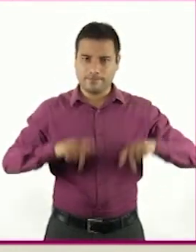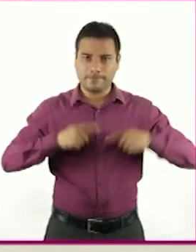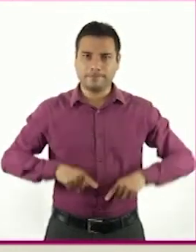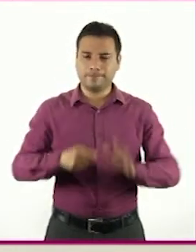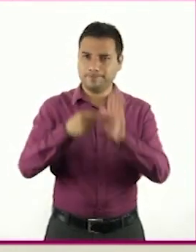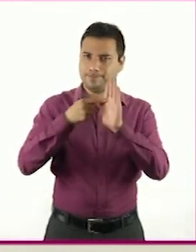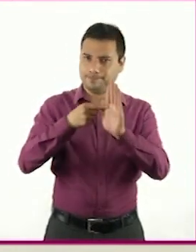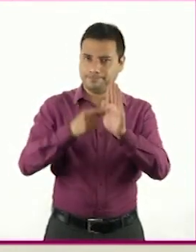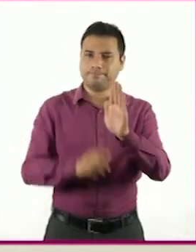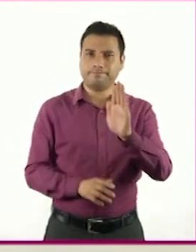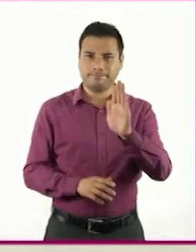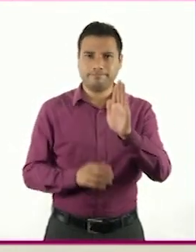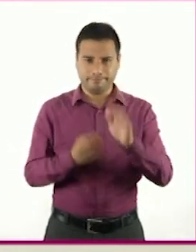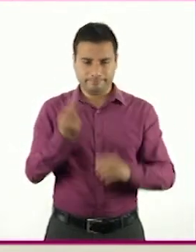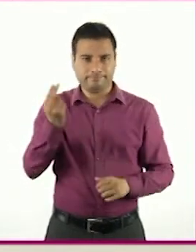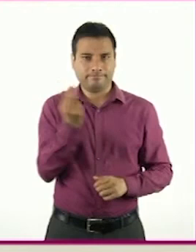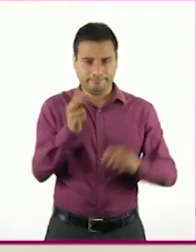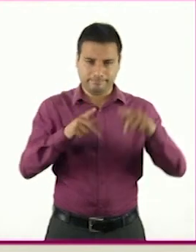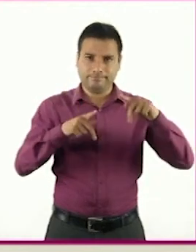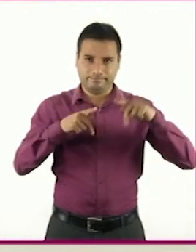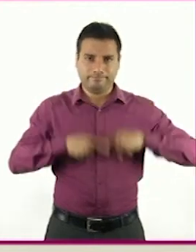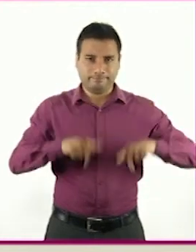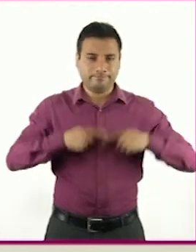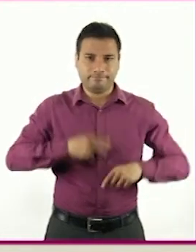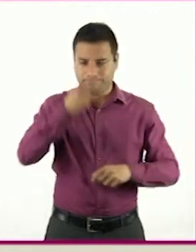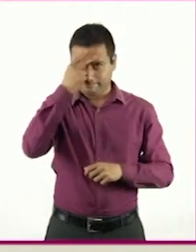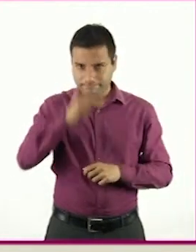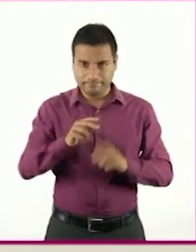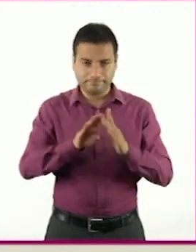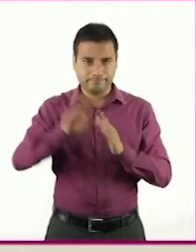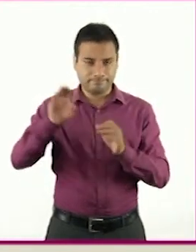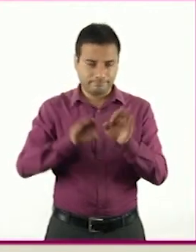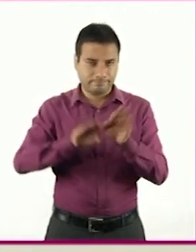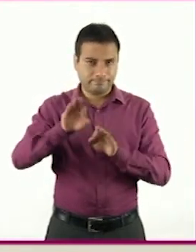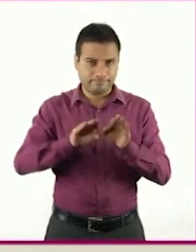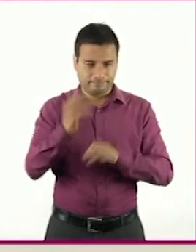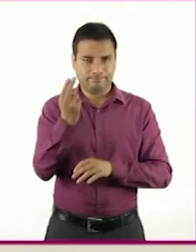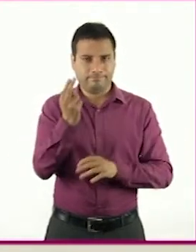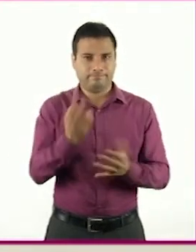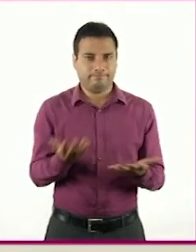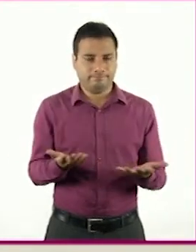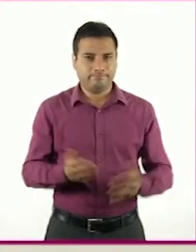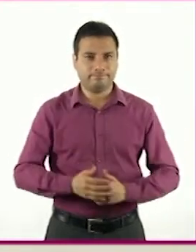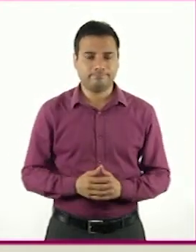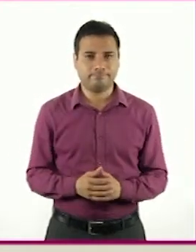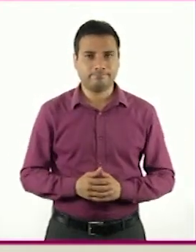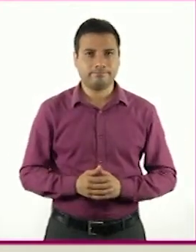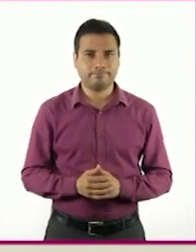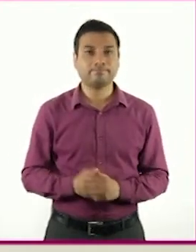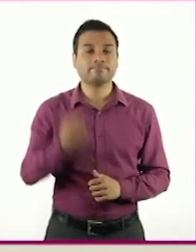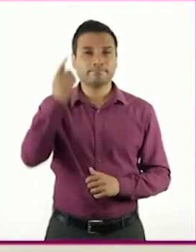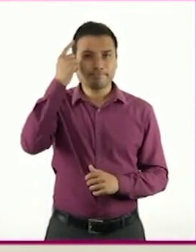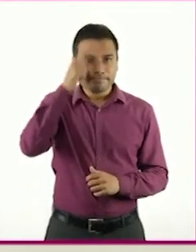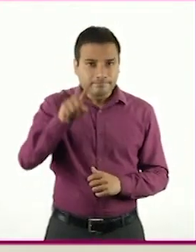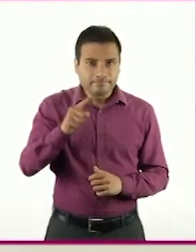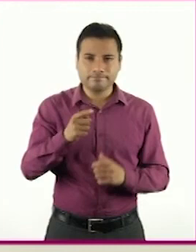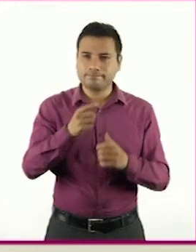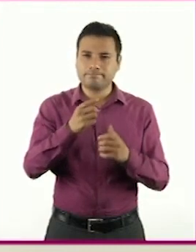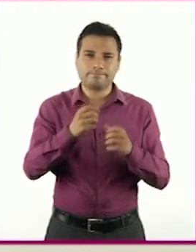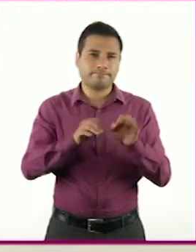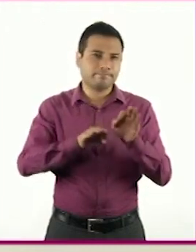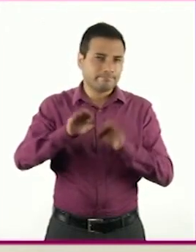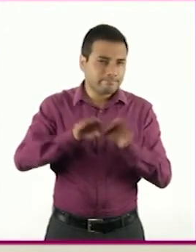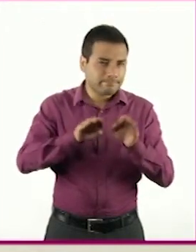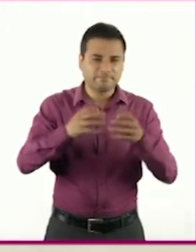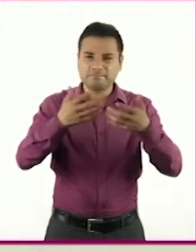presencia necesaria de trabajadores inmigrantes en todos los procesos vitales de la economía y de los servicios de la sociedad